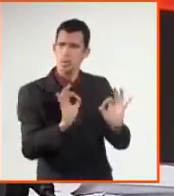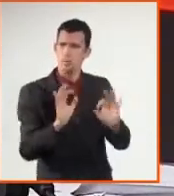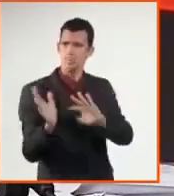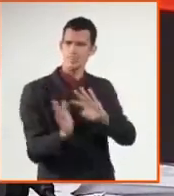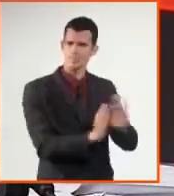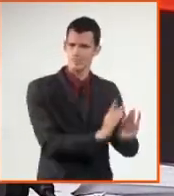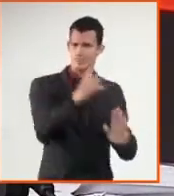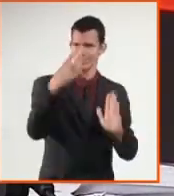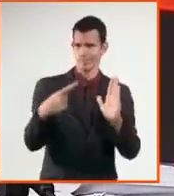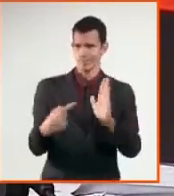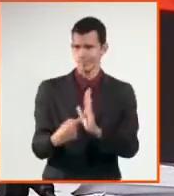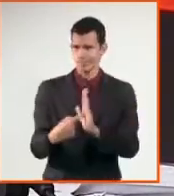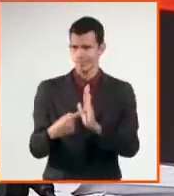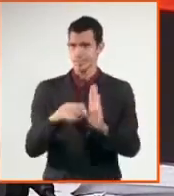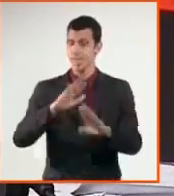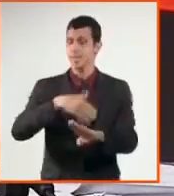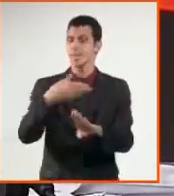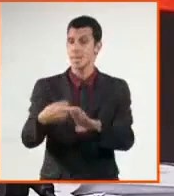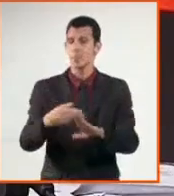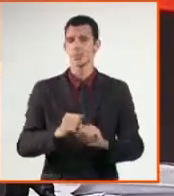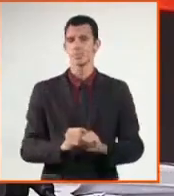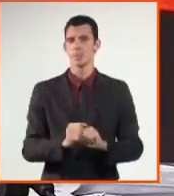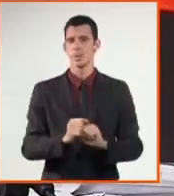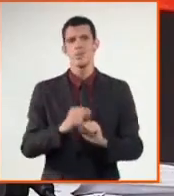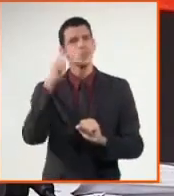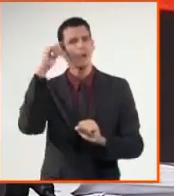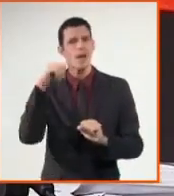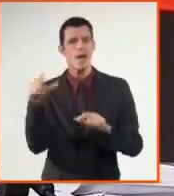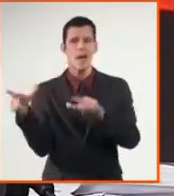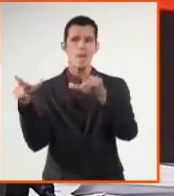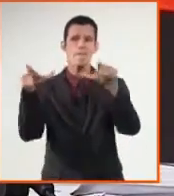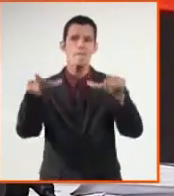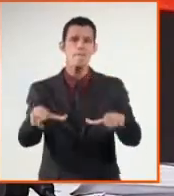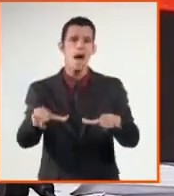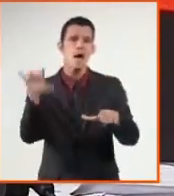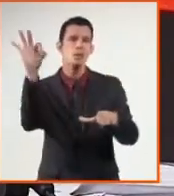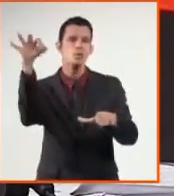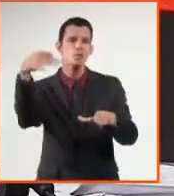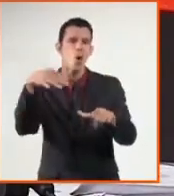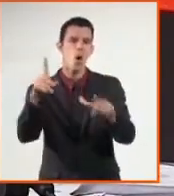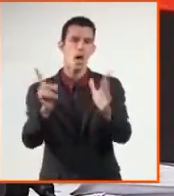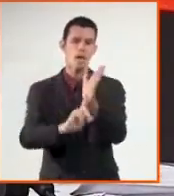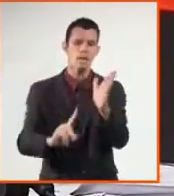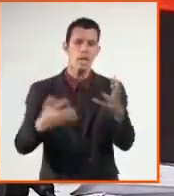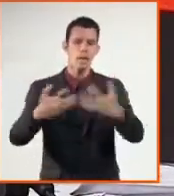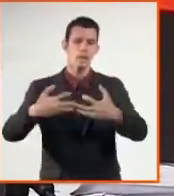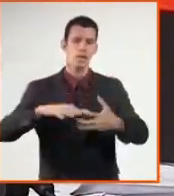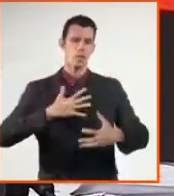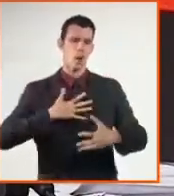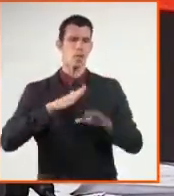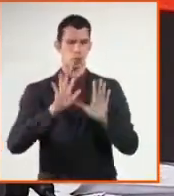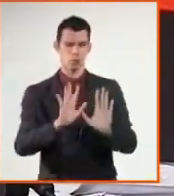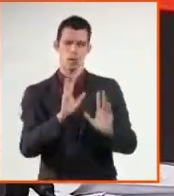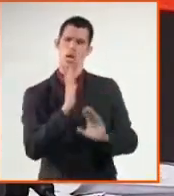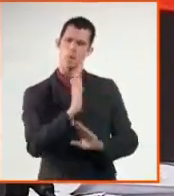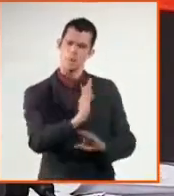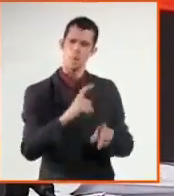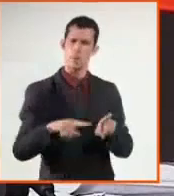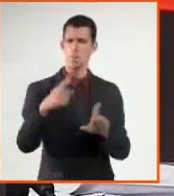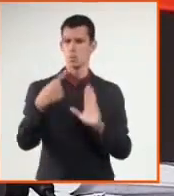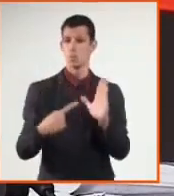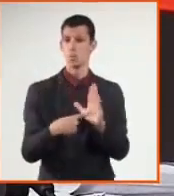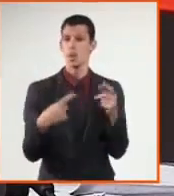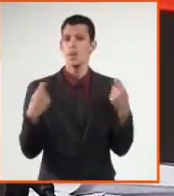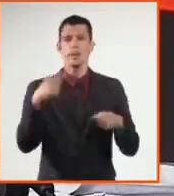implementar y cómo estaremos también promoviendo desde todos los espacios pues